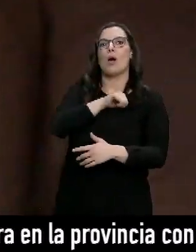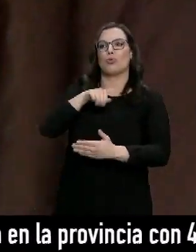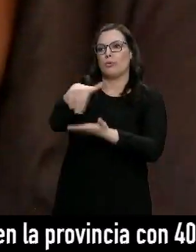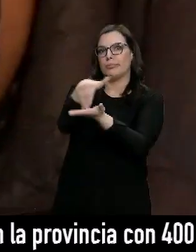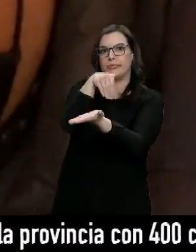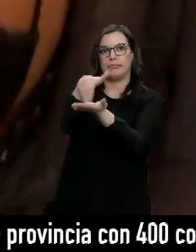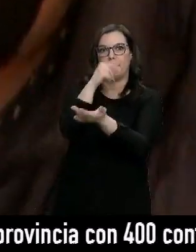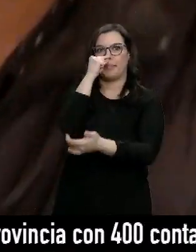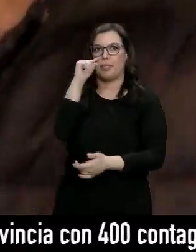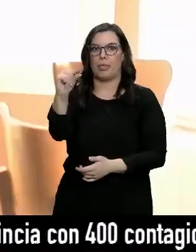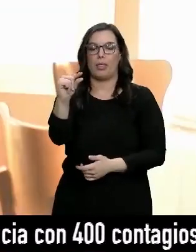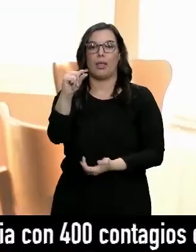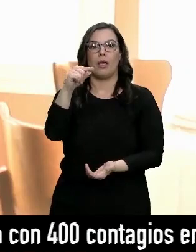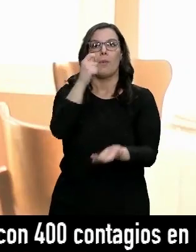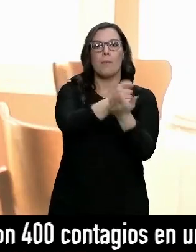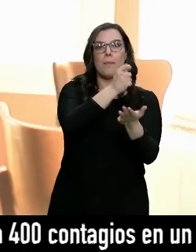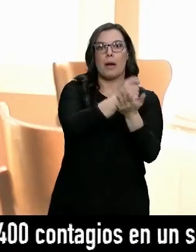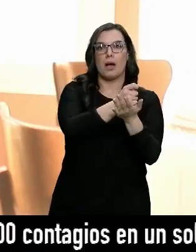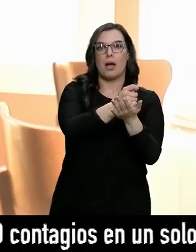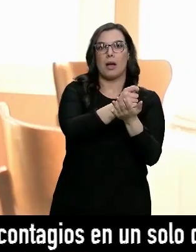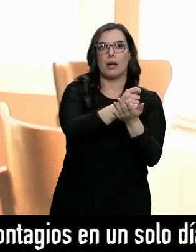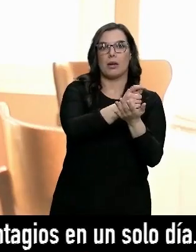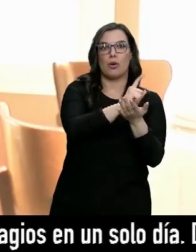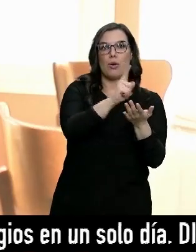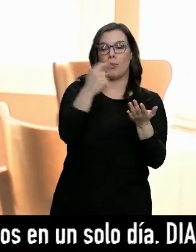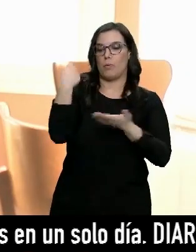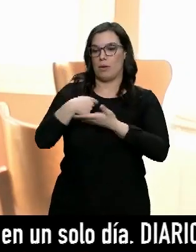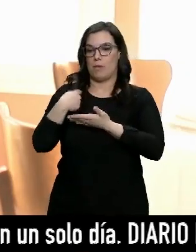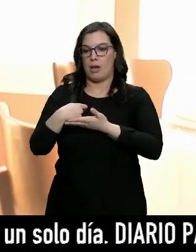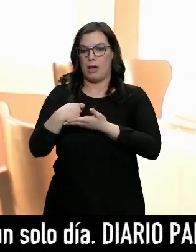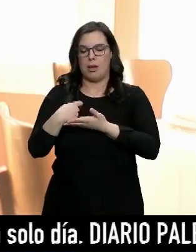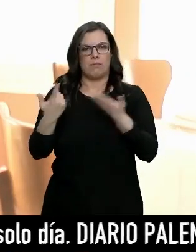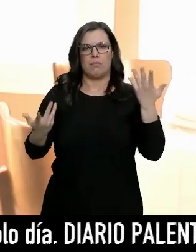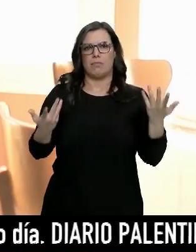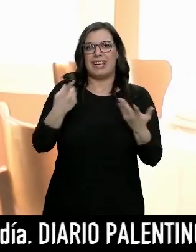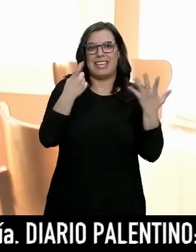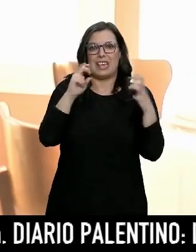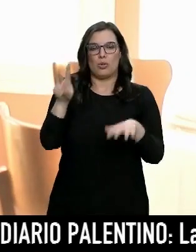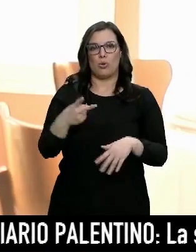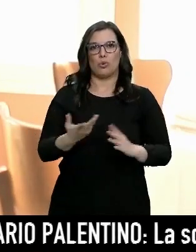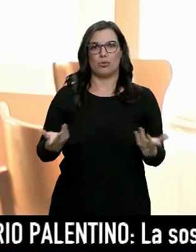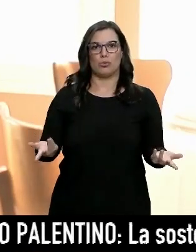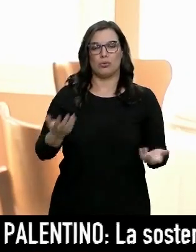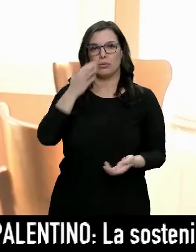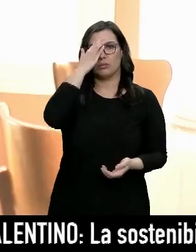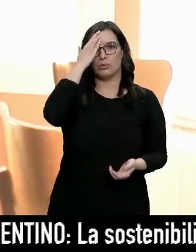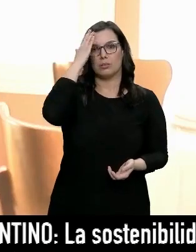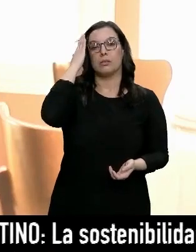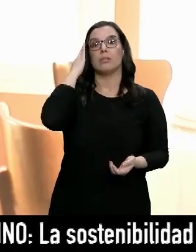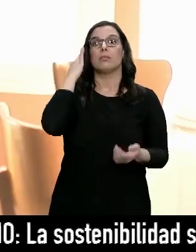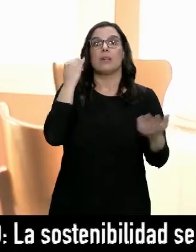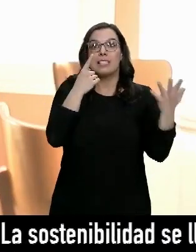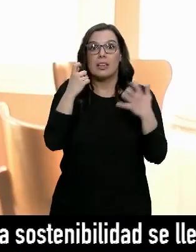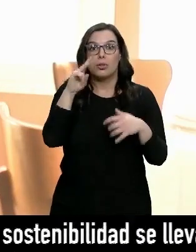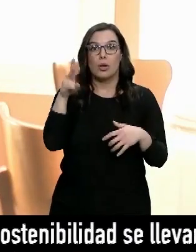autónomos. Nos quitan la cuota de autónomo y nos pagan a razón de autónomos. O sea, 600 euros. 600 euros. O